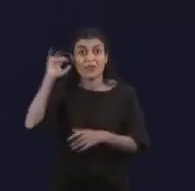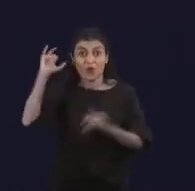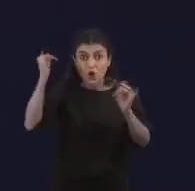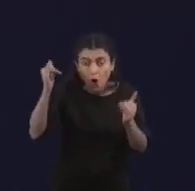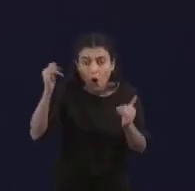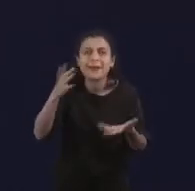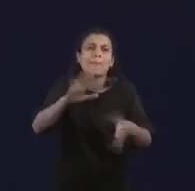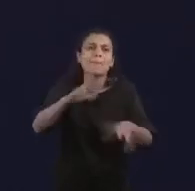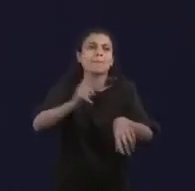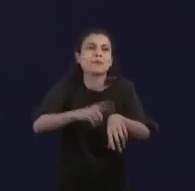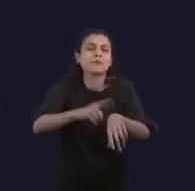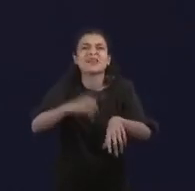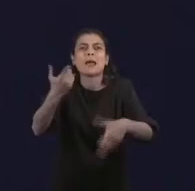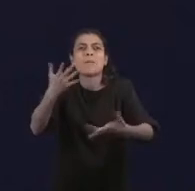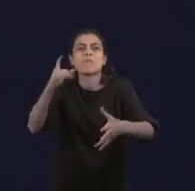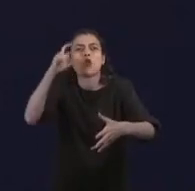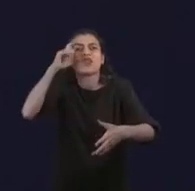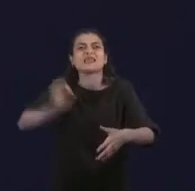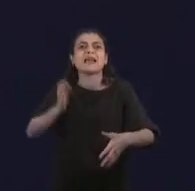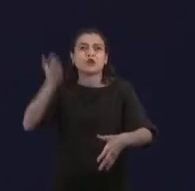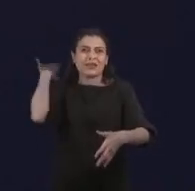hablando de hace 10 años atrás,